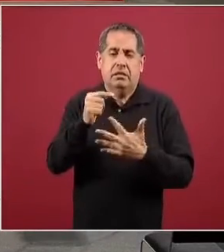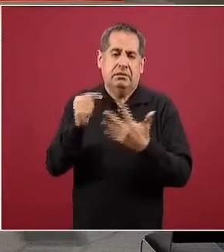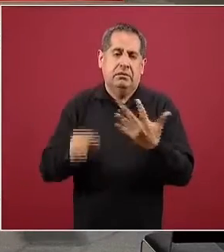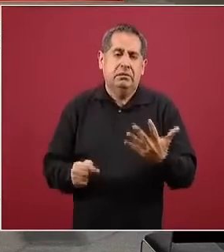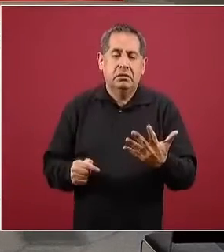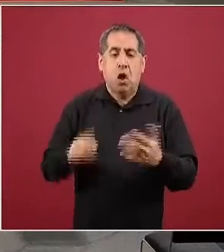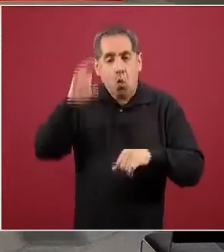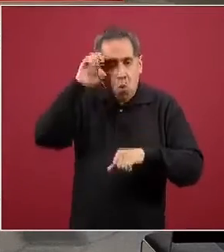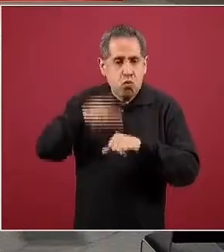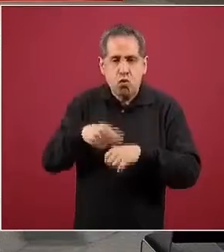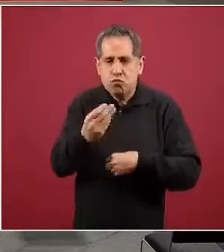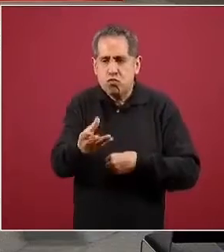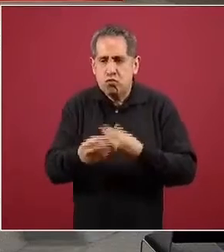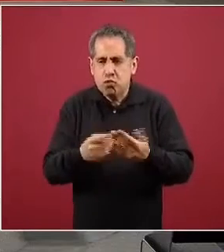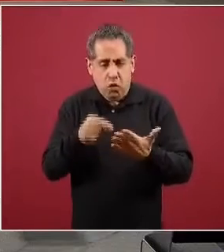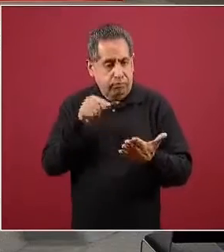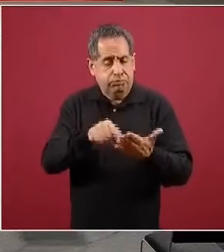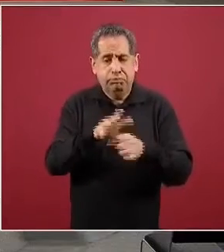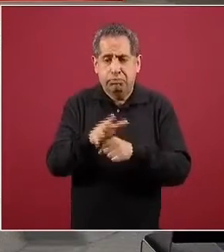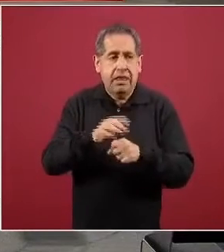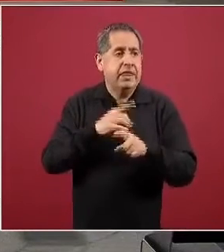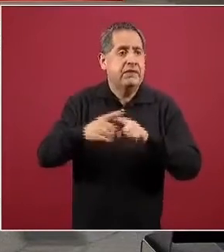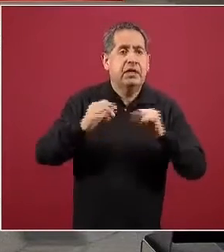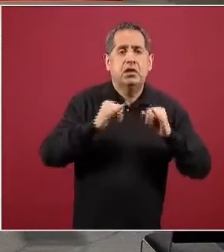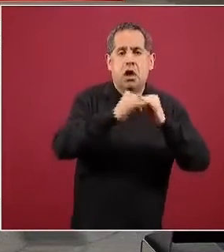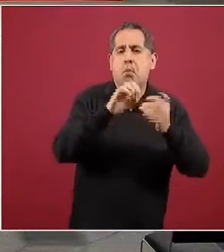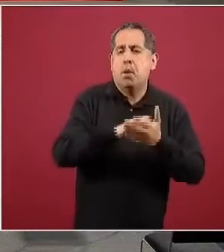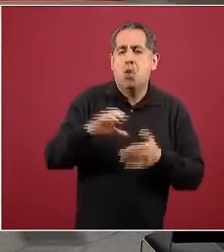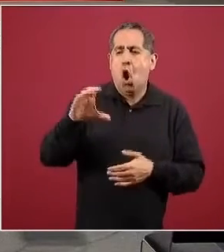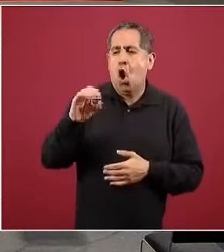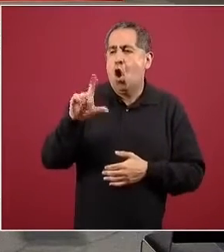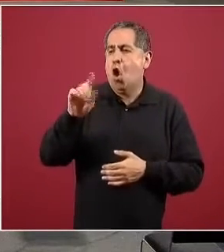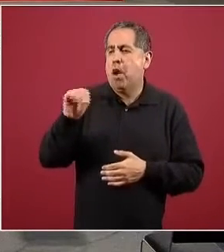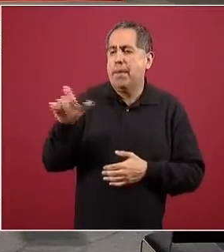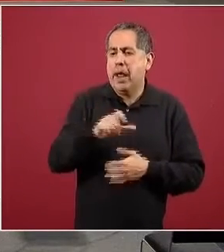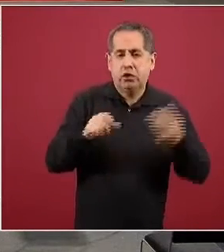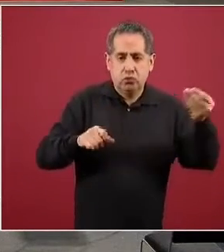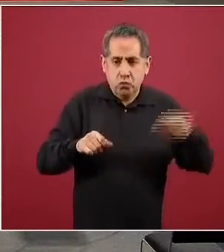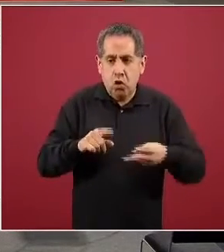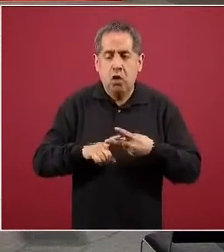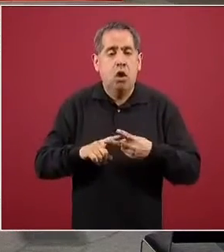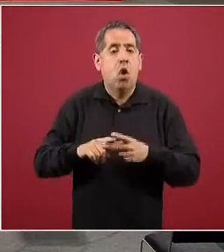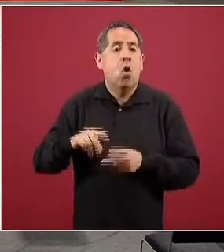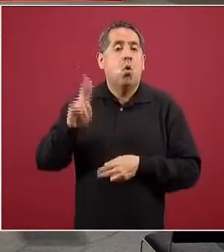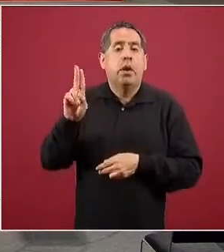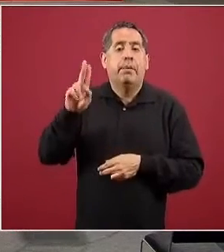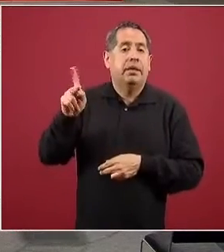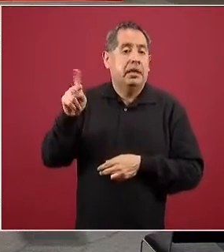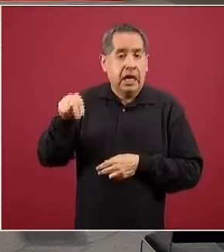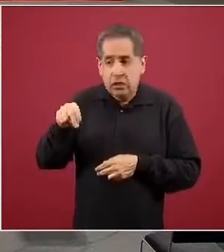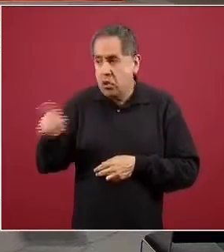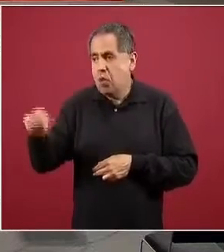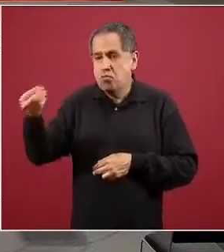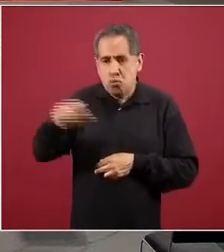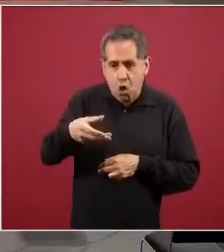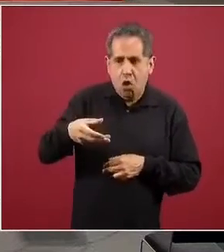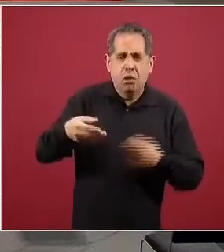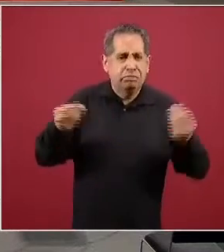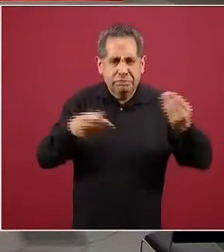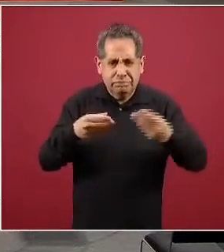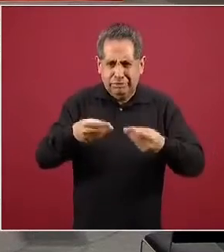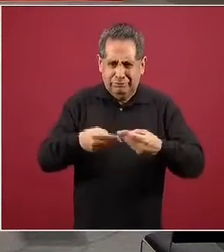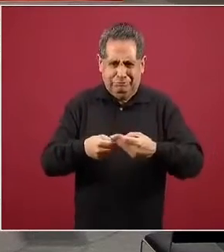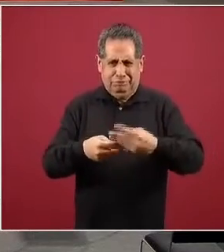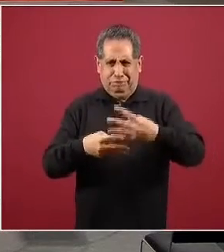aportaciones culturales de diferentes instituciones como el Colegio de México, la Universidad Pedagógica Nacional, entre